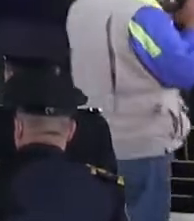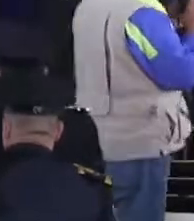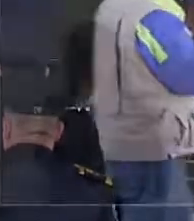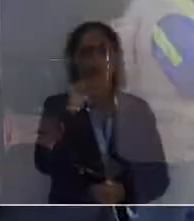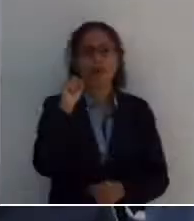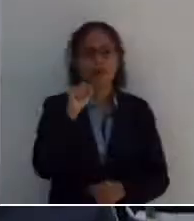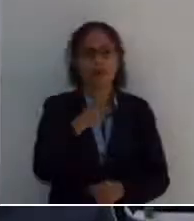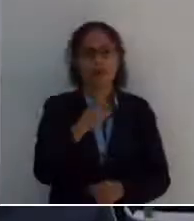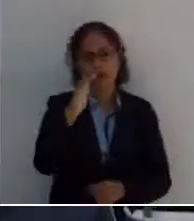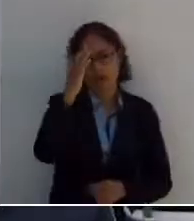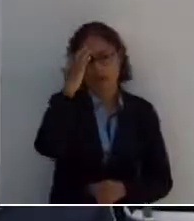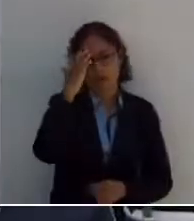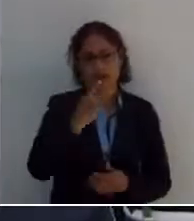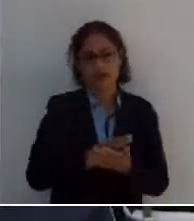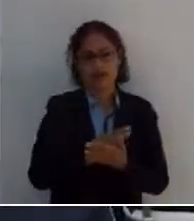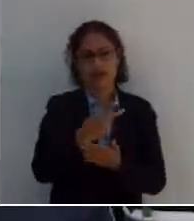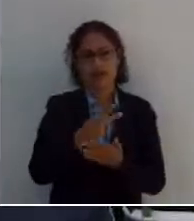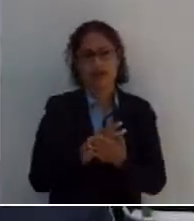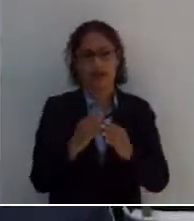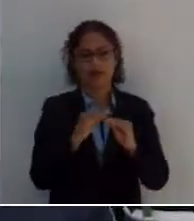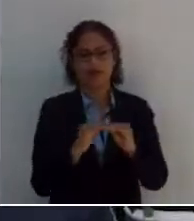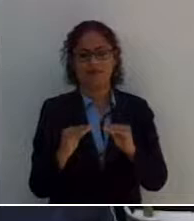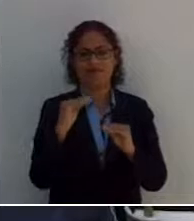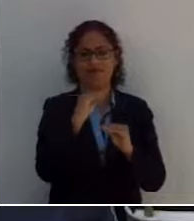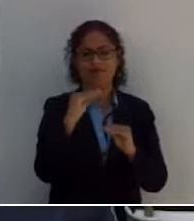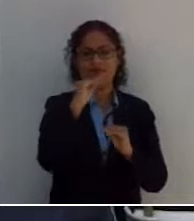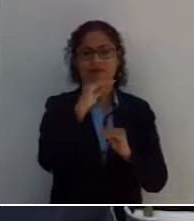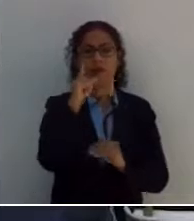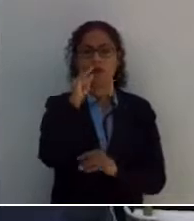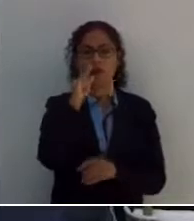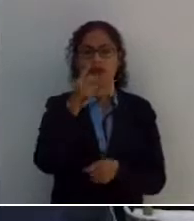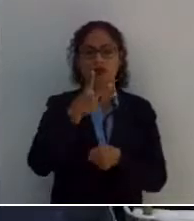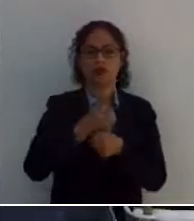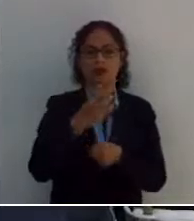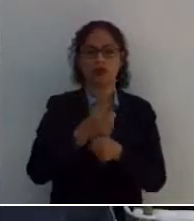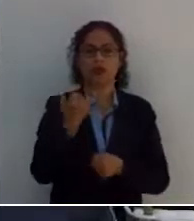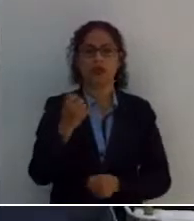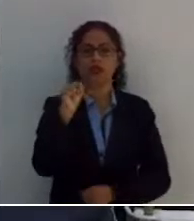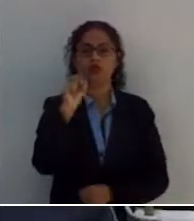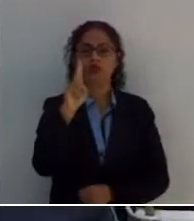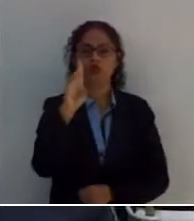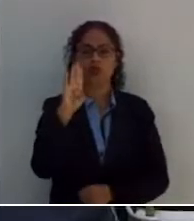Asimismo, procedemos a la entrega de ascensos a policía terceros y suboficiales.